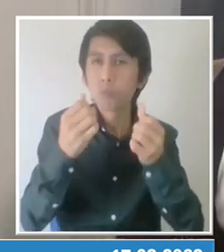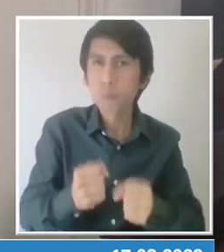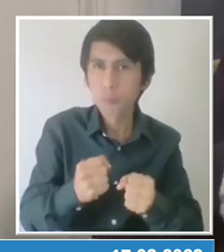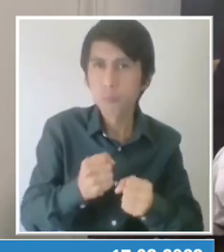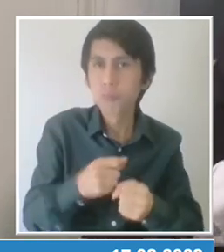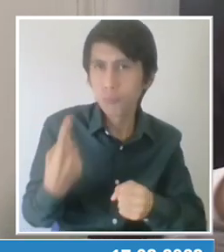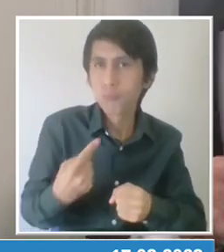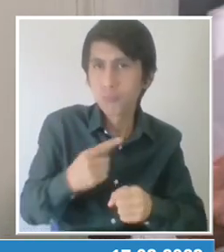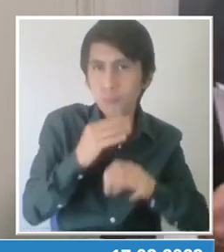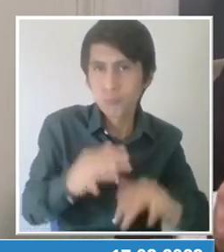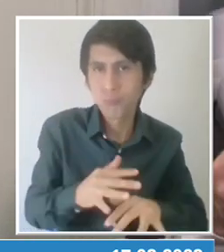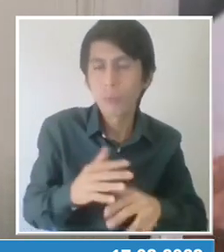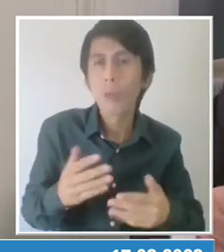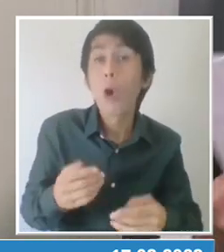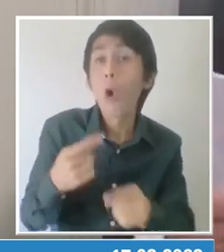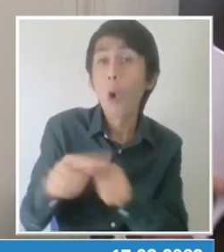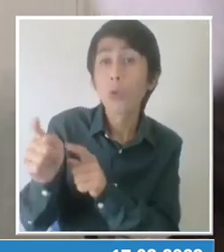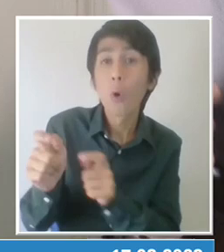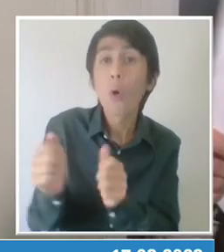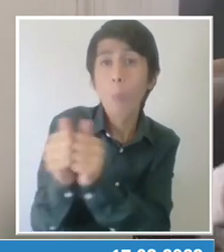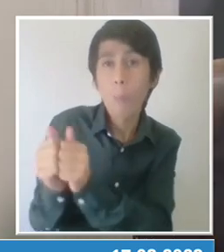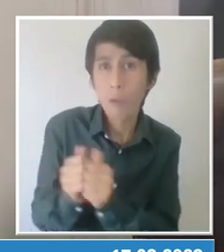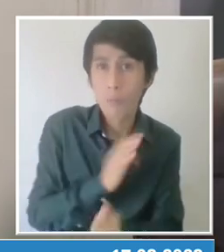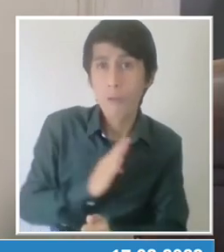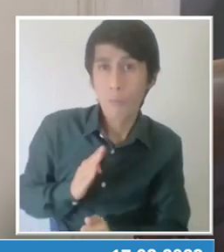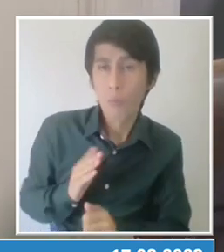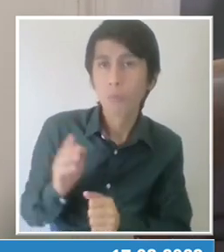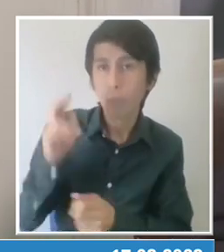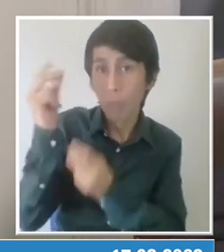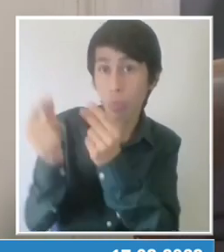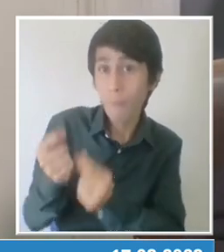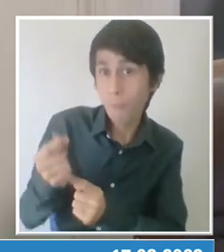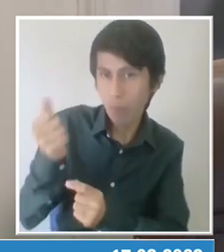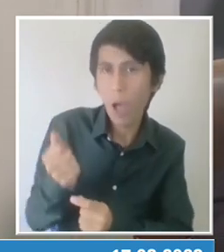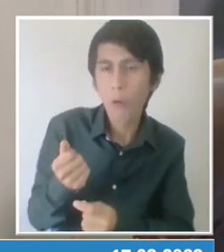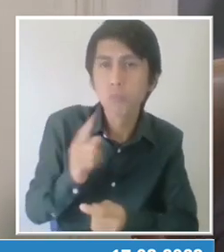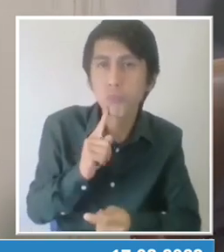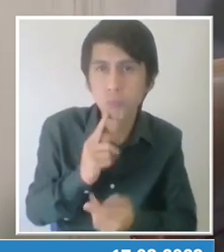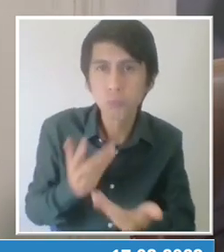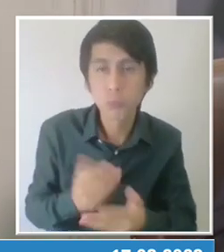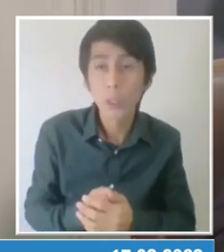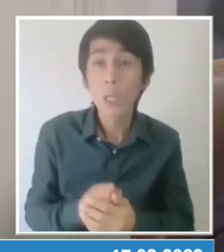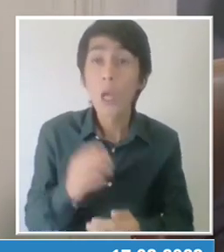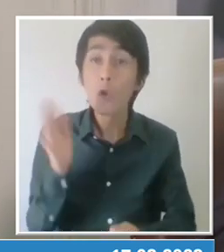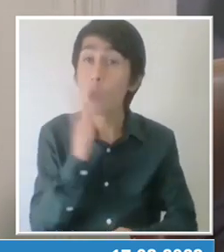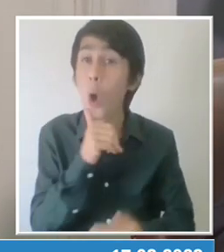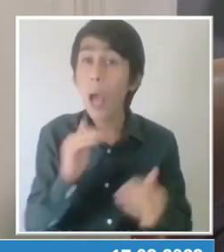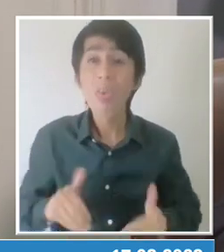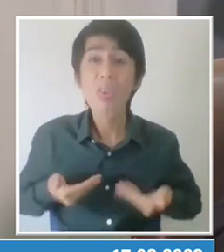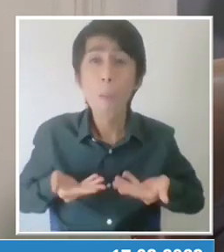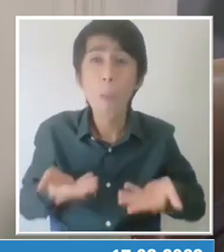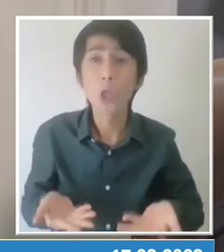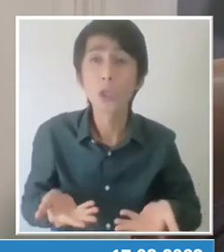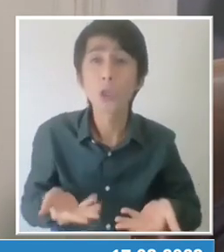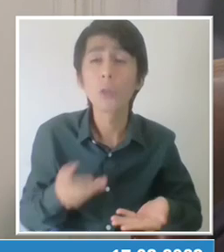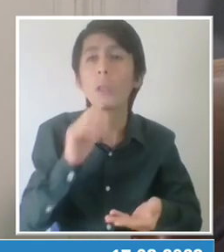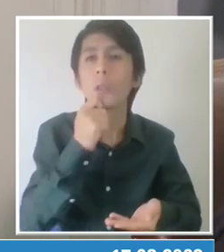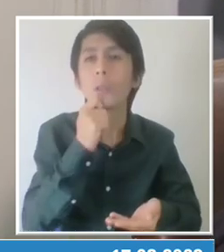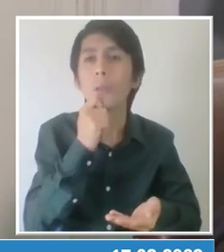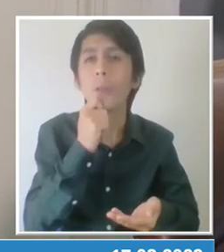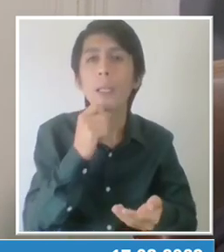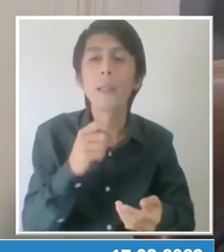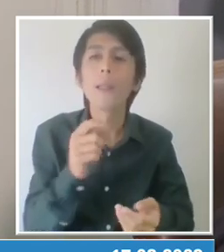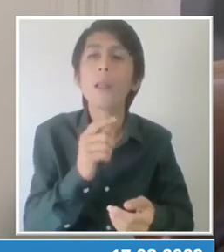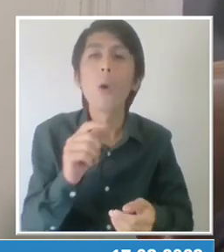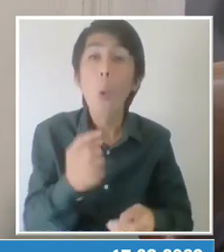comisionados. Si no existe esa disposición, que está mucho más allá de un texto, es